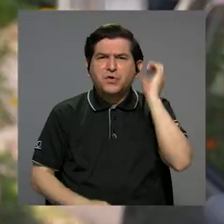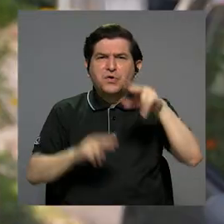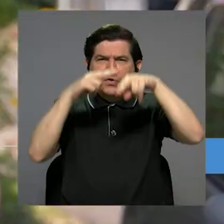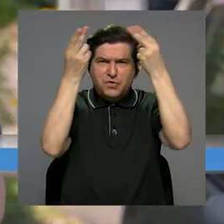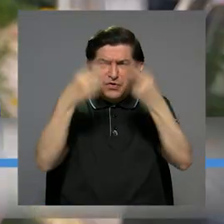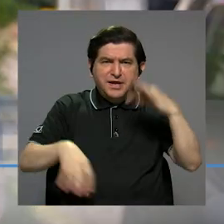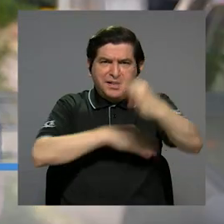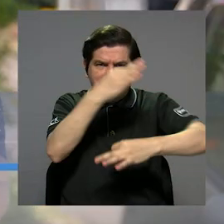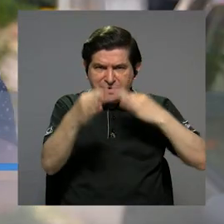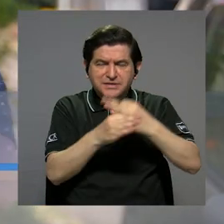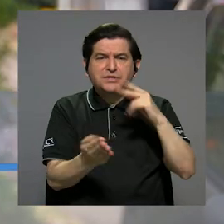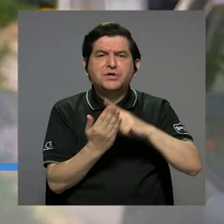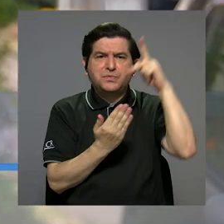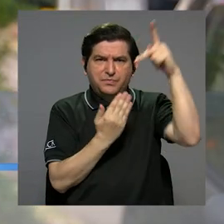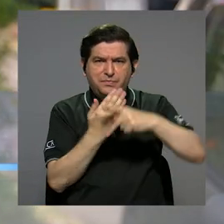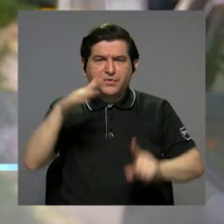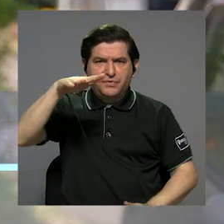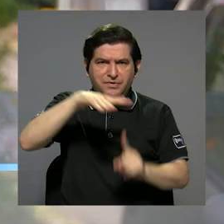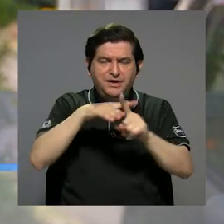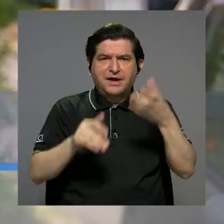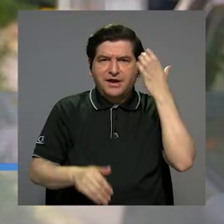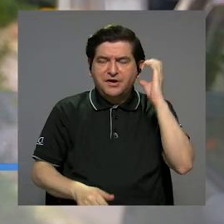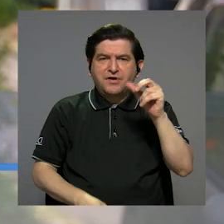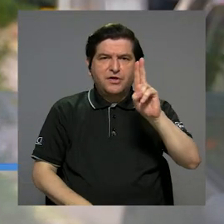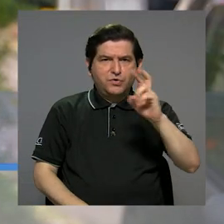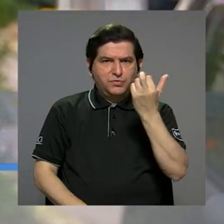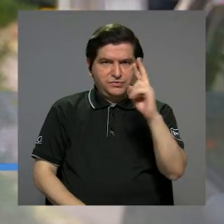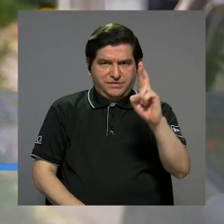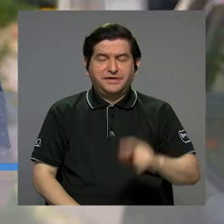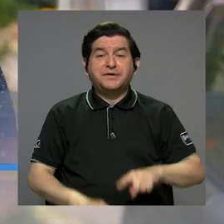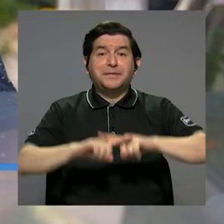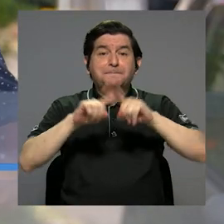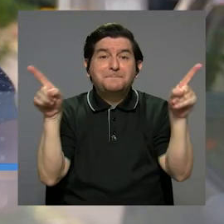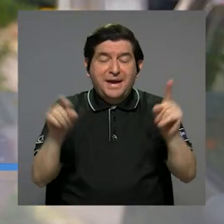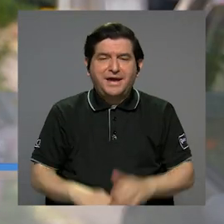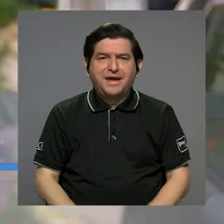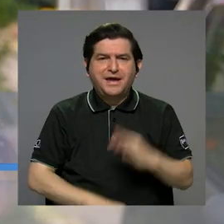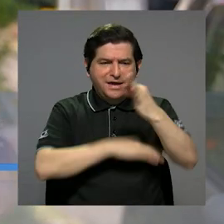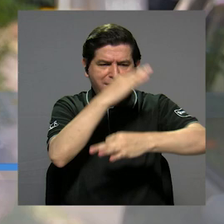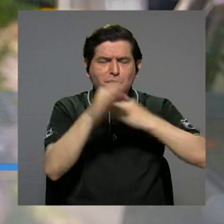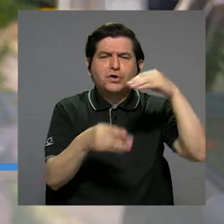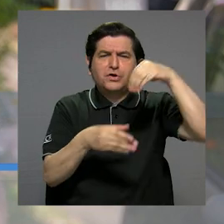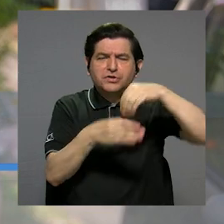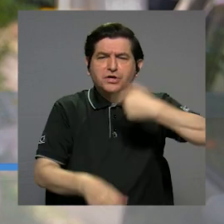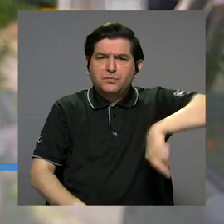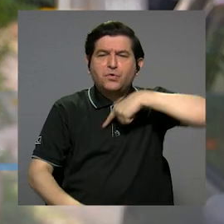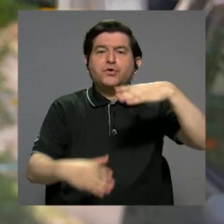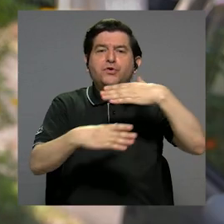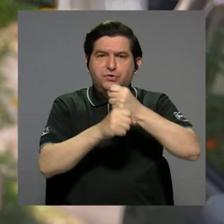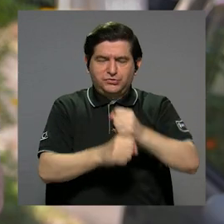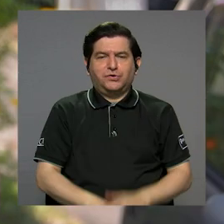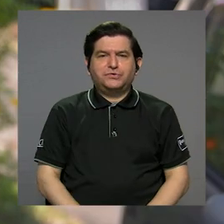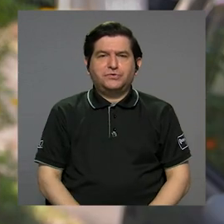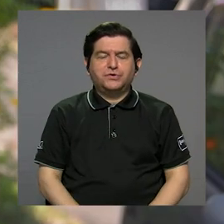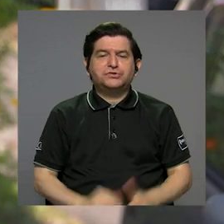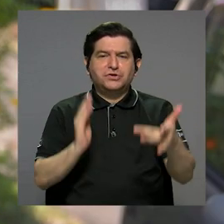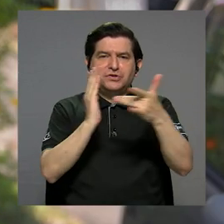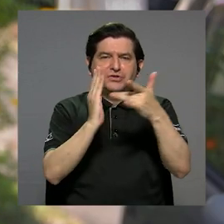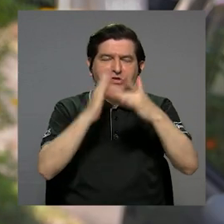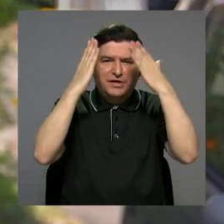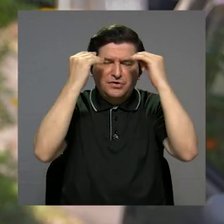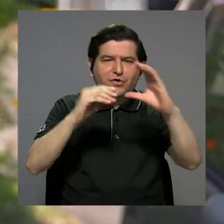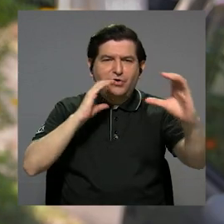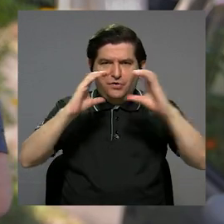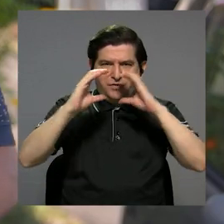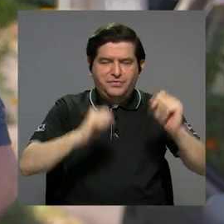muy como en la línea de los programas que salen en las radios de la UCR, pero con el tipo de contenido de lo que hacemos nosotros, que es sobre tecnologías de